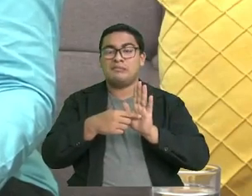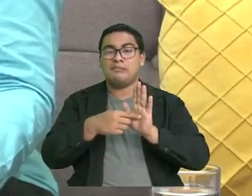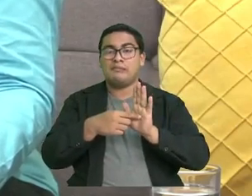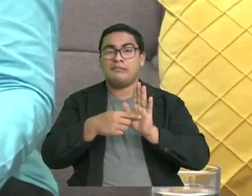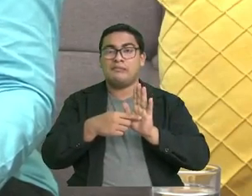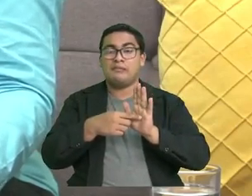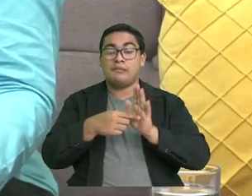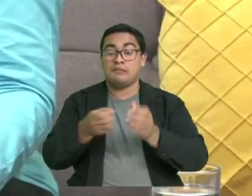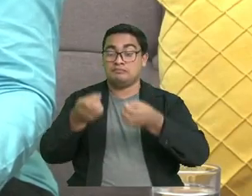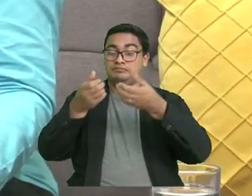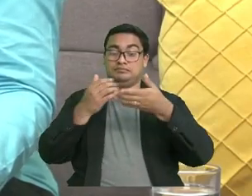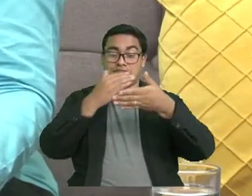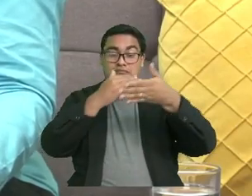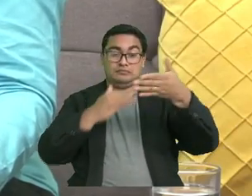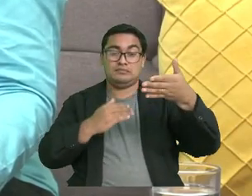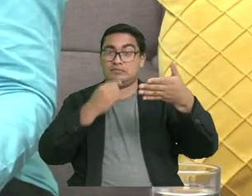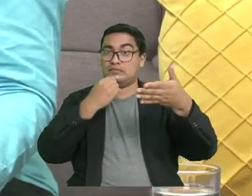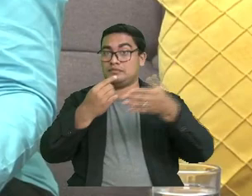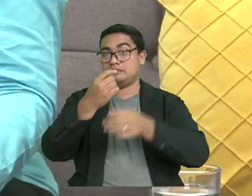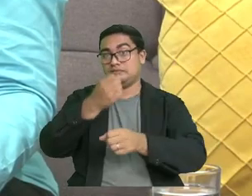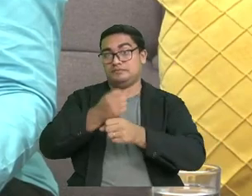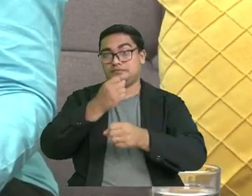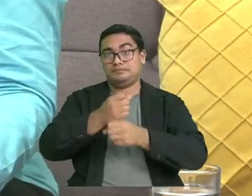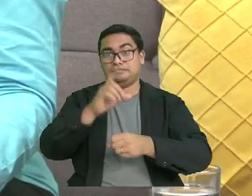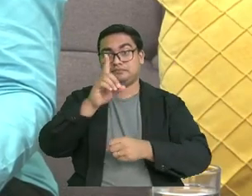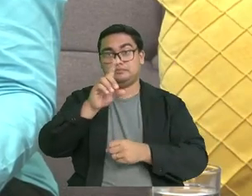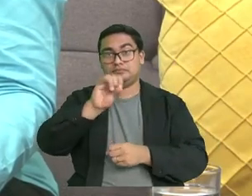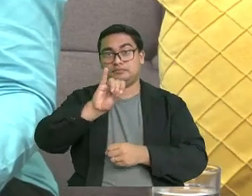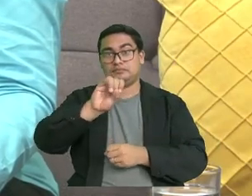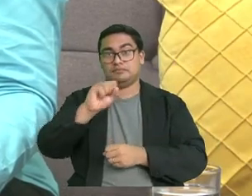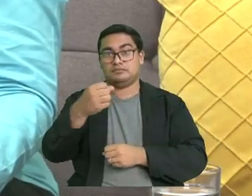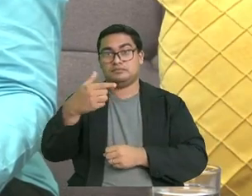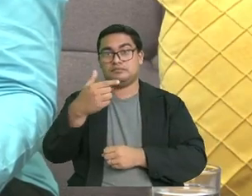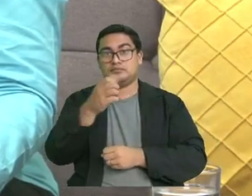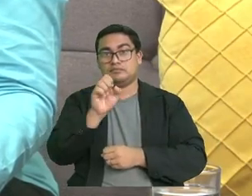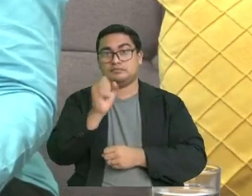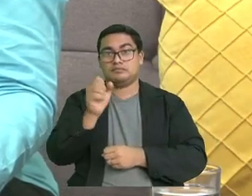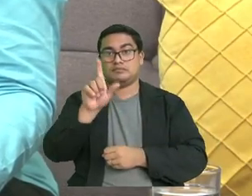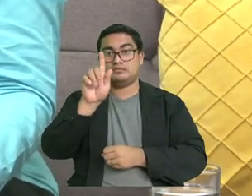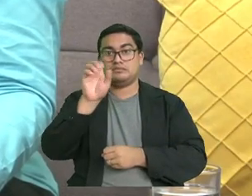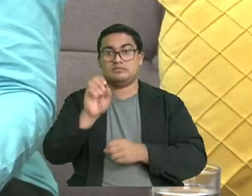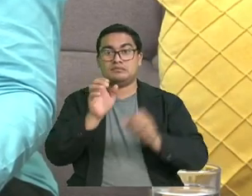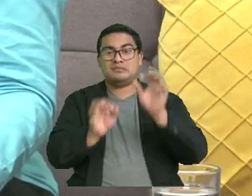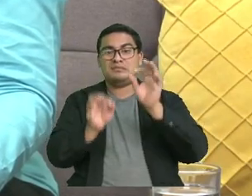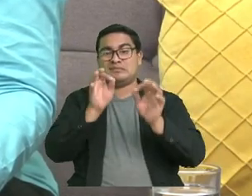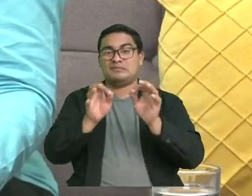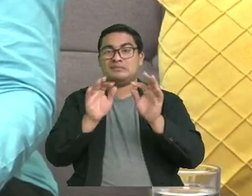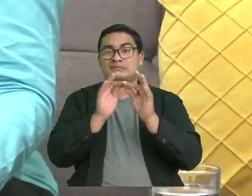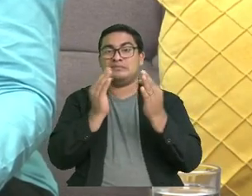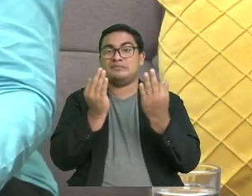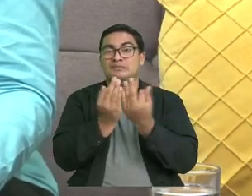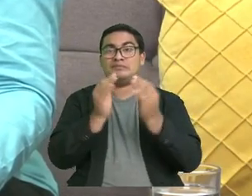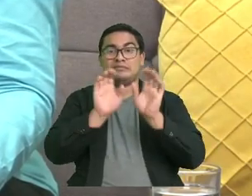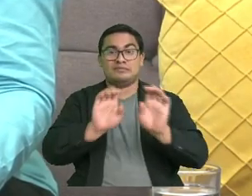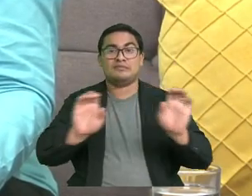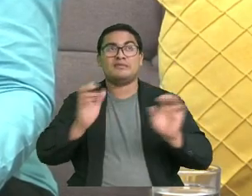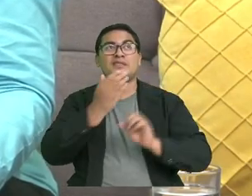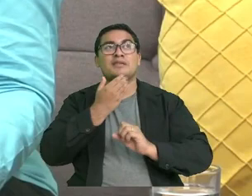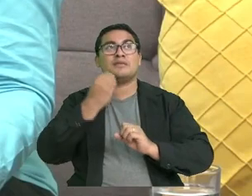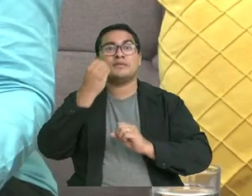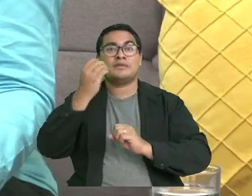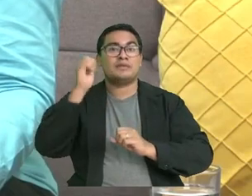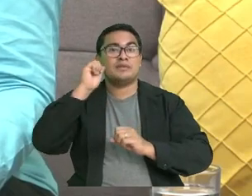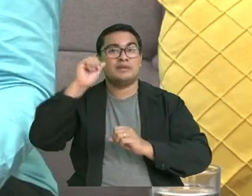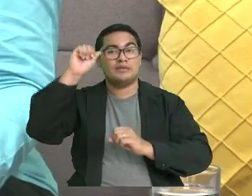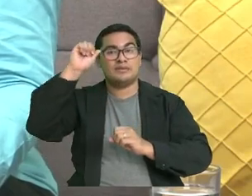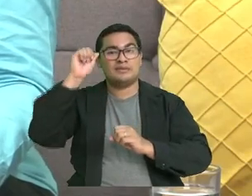orientó elaborar este digesto jurídico de familia, niñez, juventud y adulto